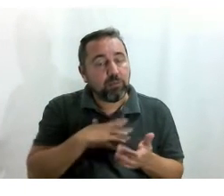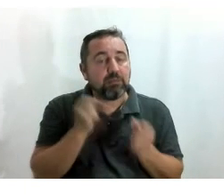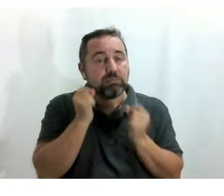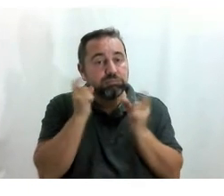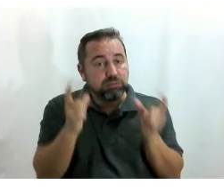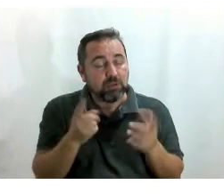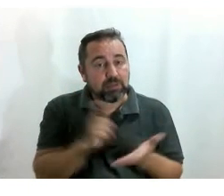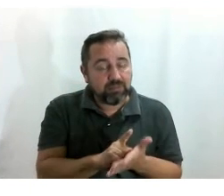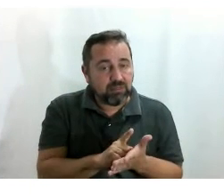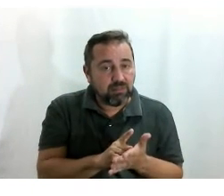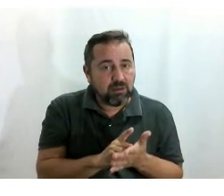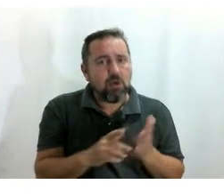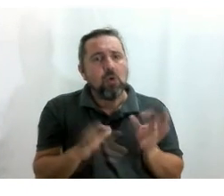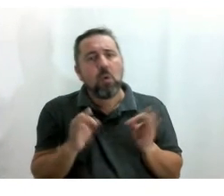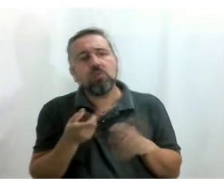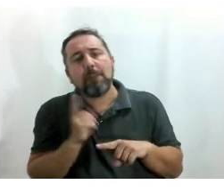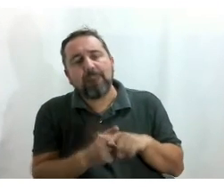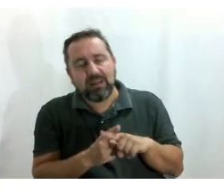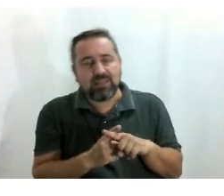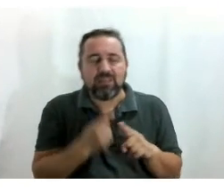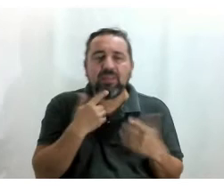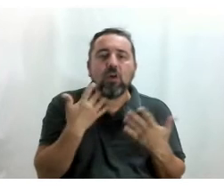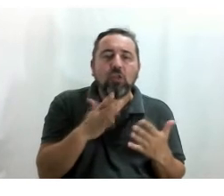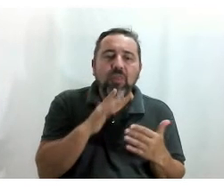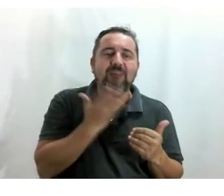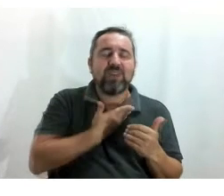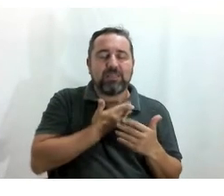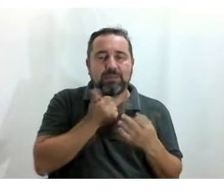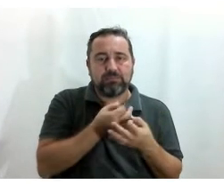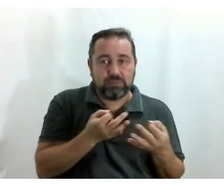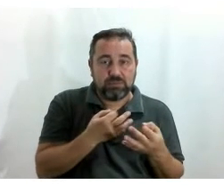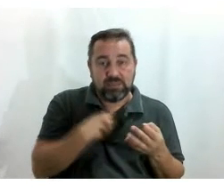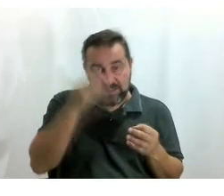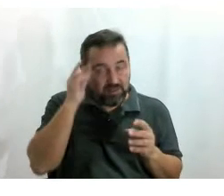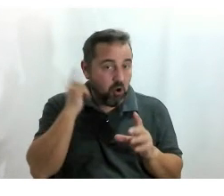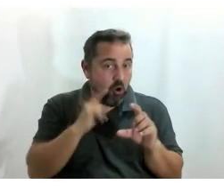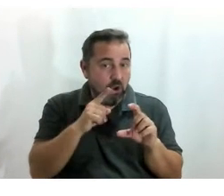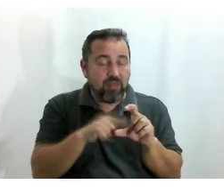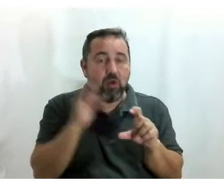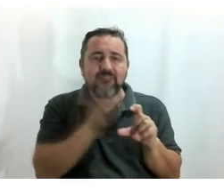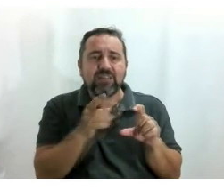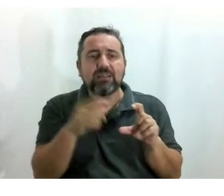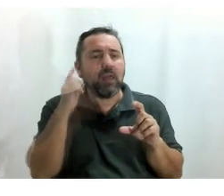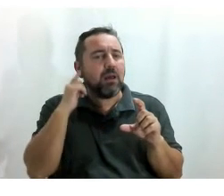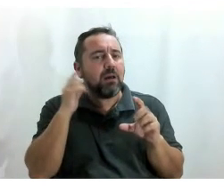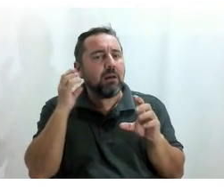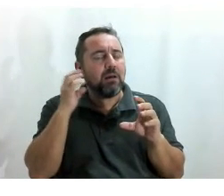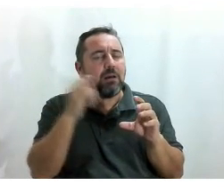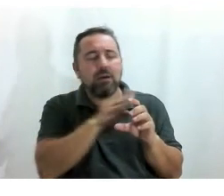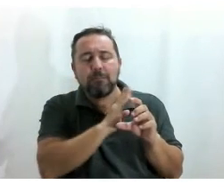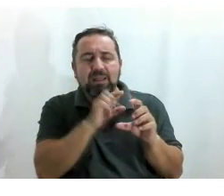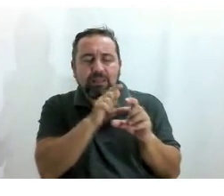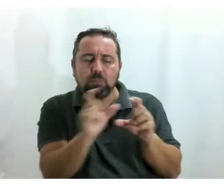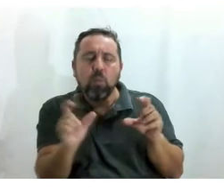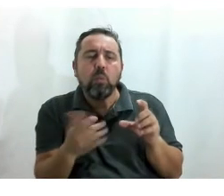posteriormente. ¿A qué parte, entiendo, dice dónde afecta exactamente? Entiendo que a qué parte del oído se refiere. ¿Y qué